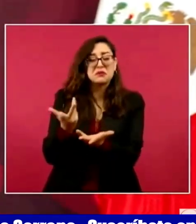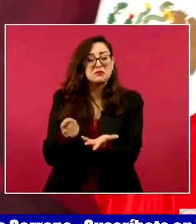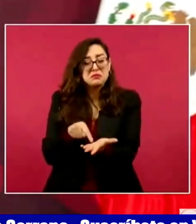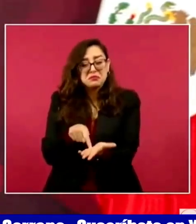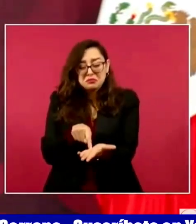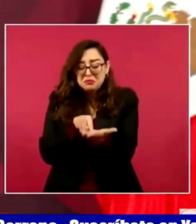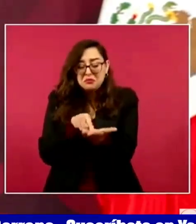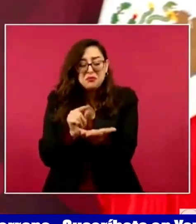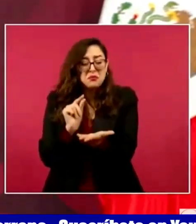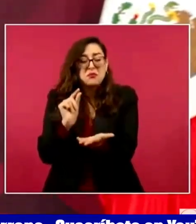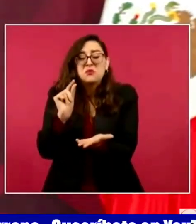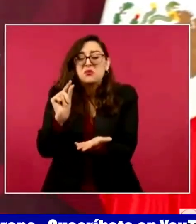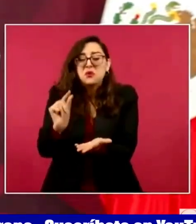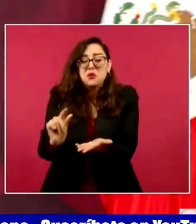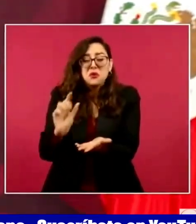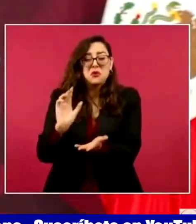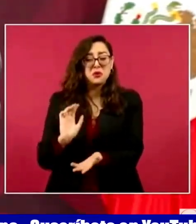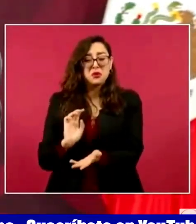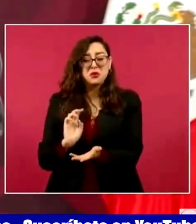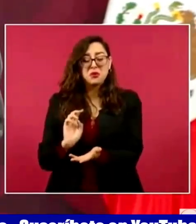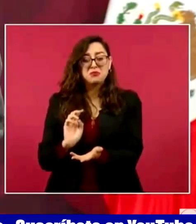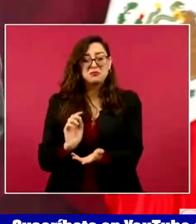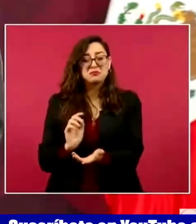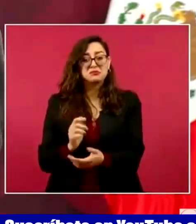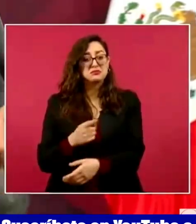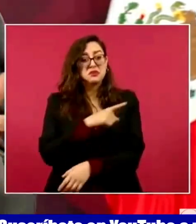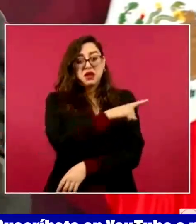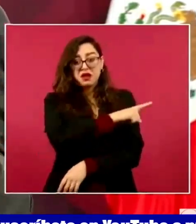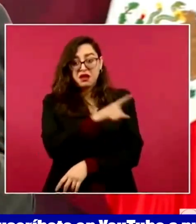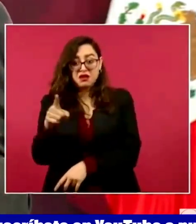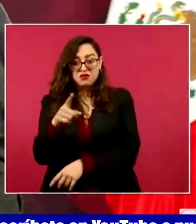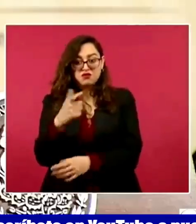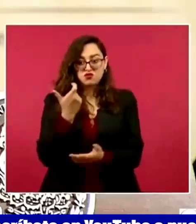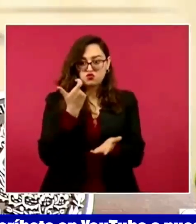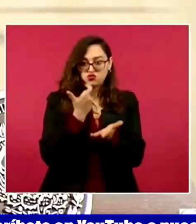nada más es bajarles el sueldo